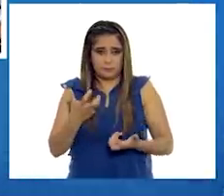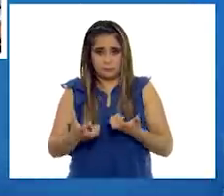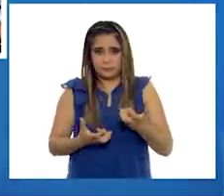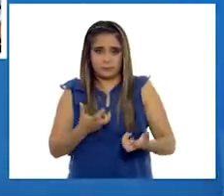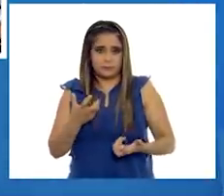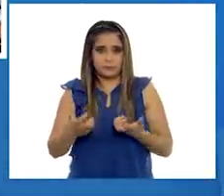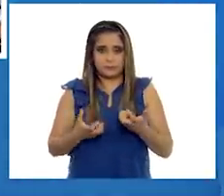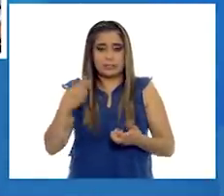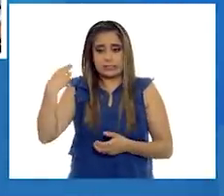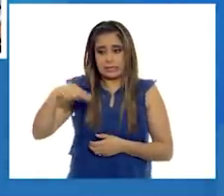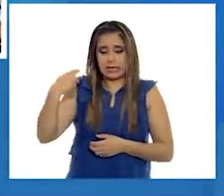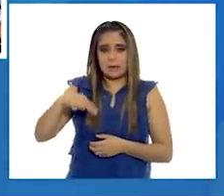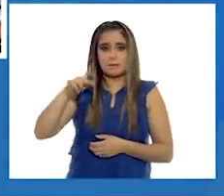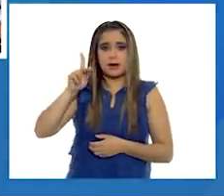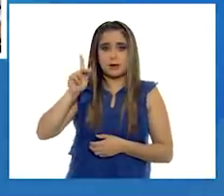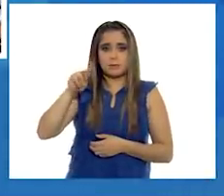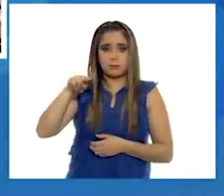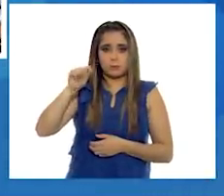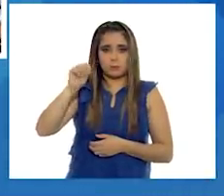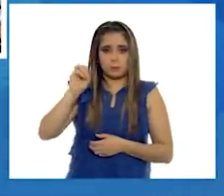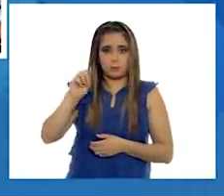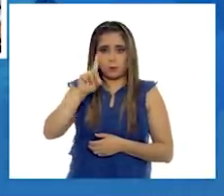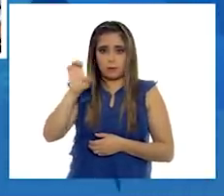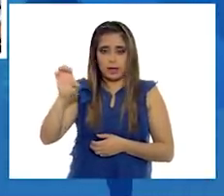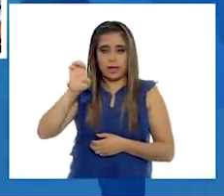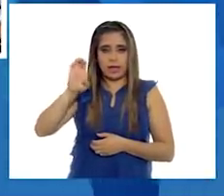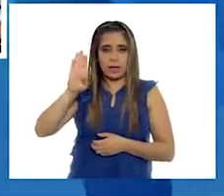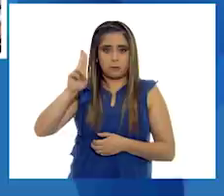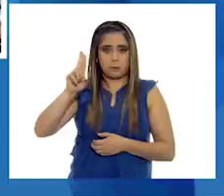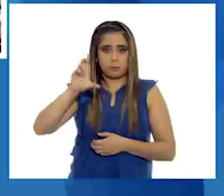ebullición. Observemos.